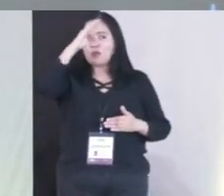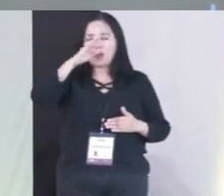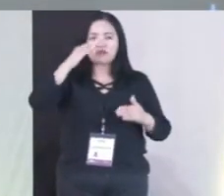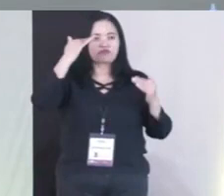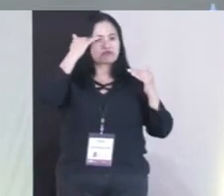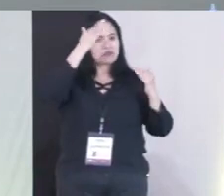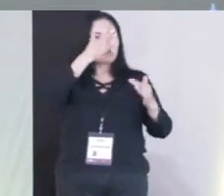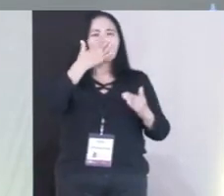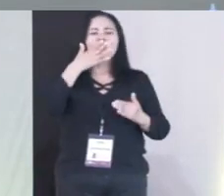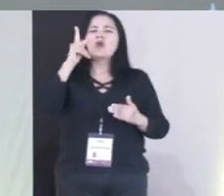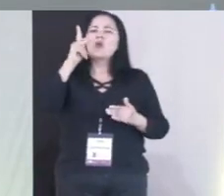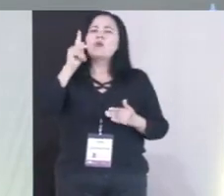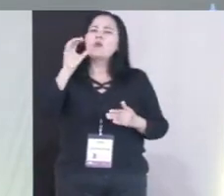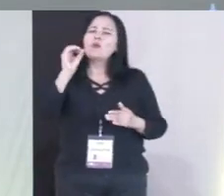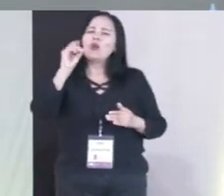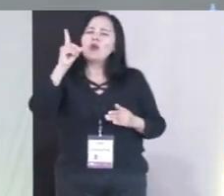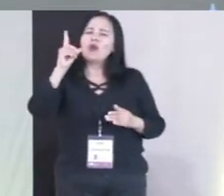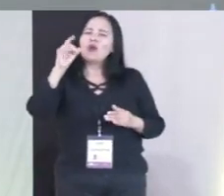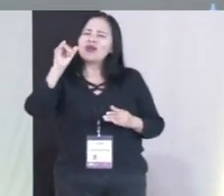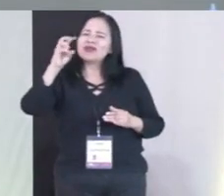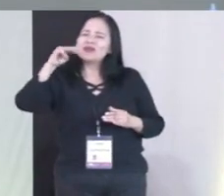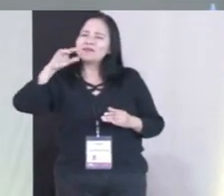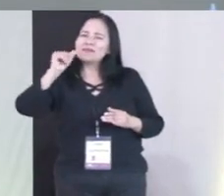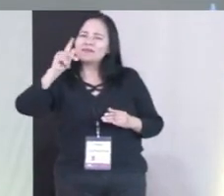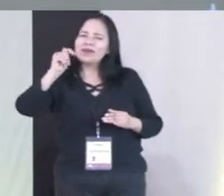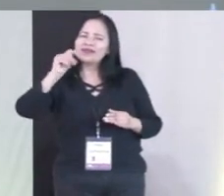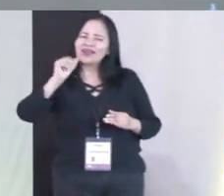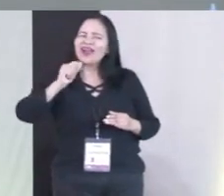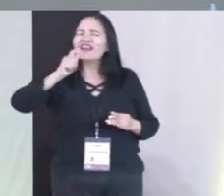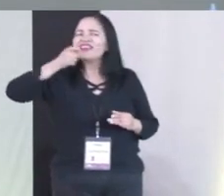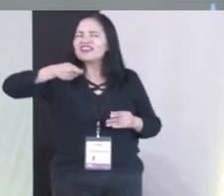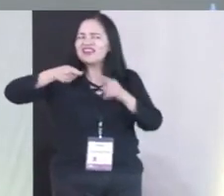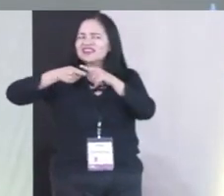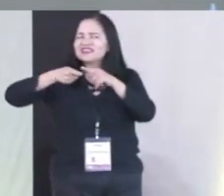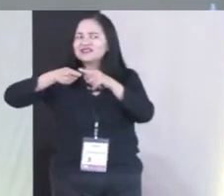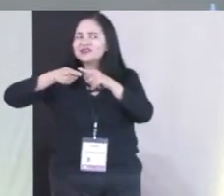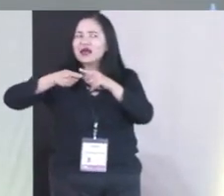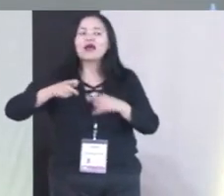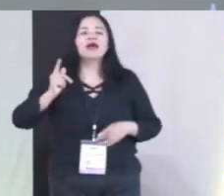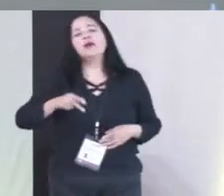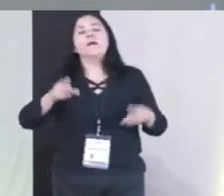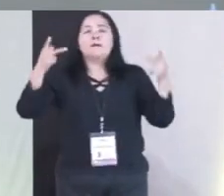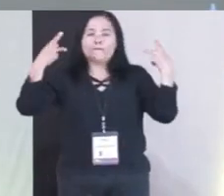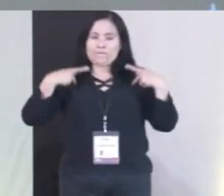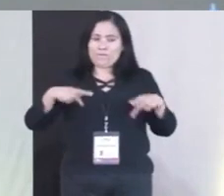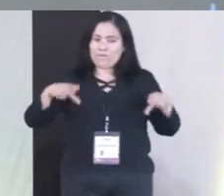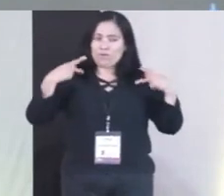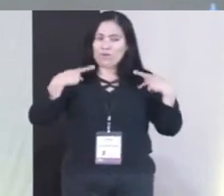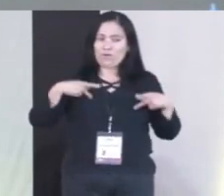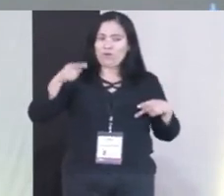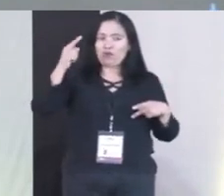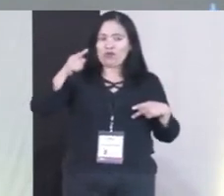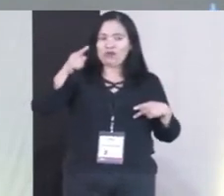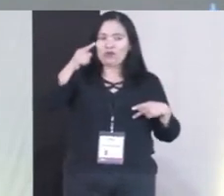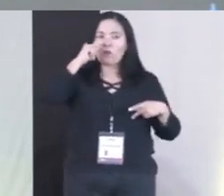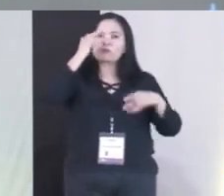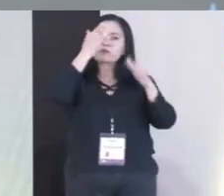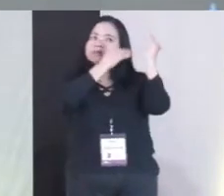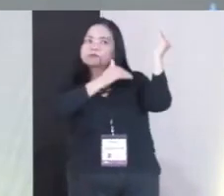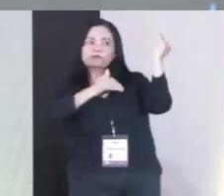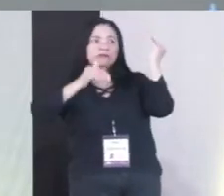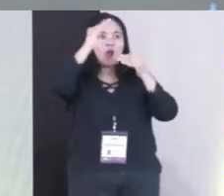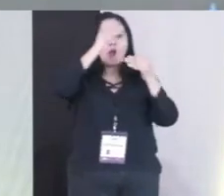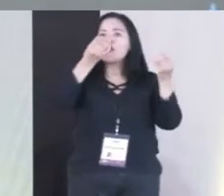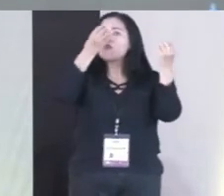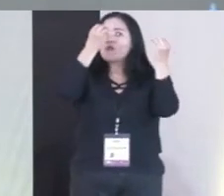verdadero polímata. Los polímatas son aquellos personajes que pueden sobresalir en